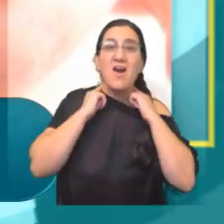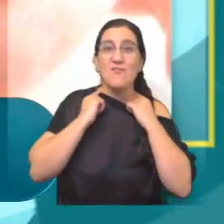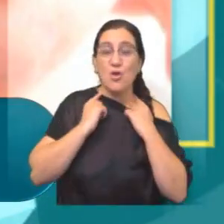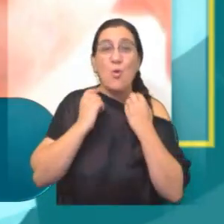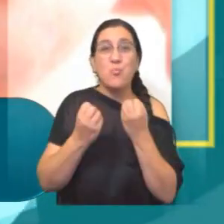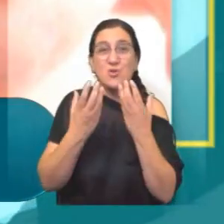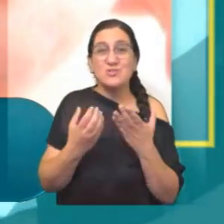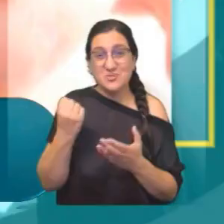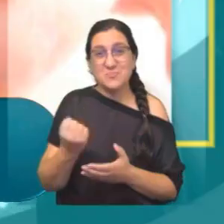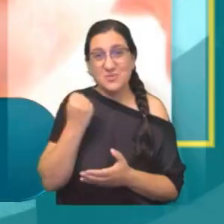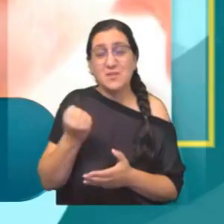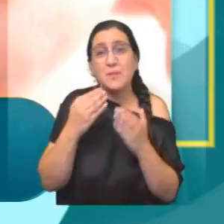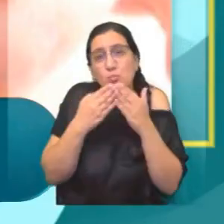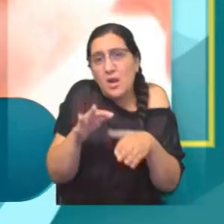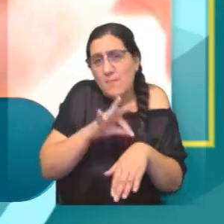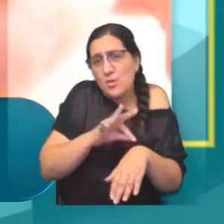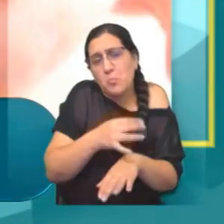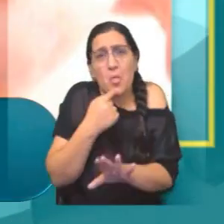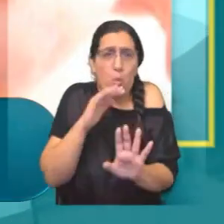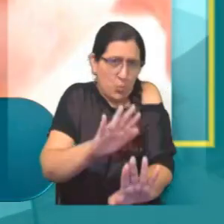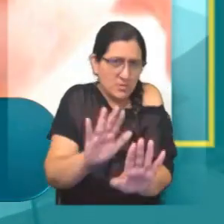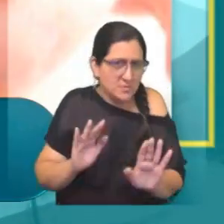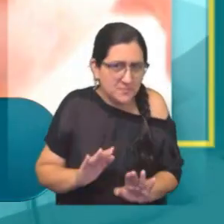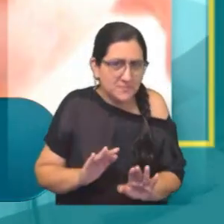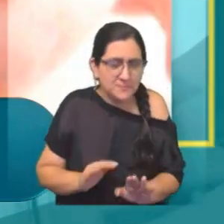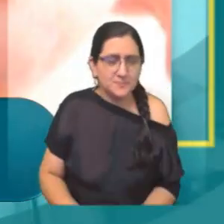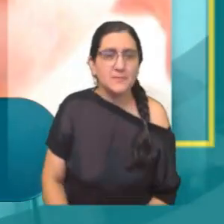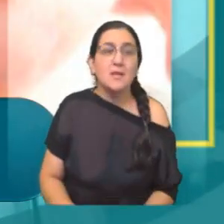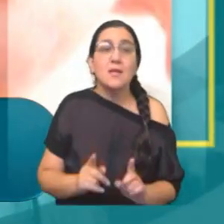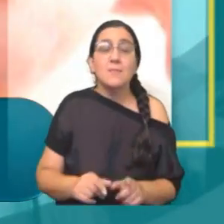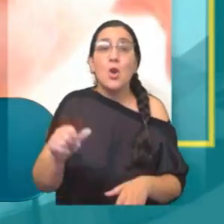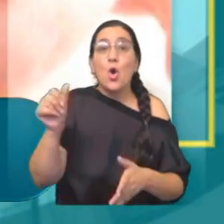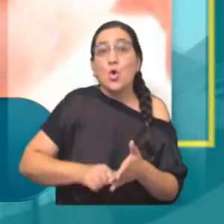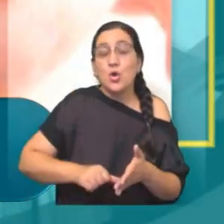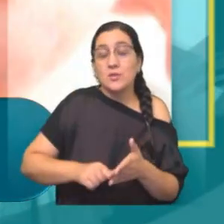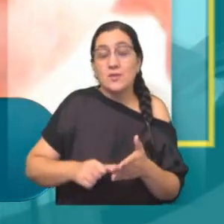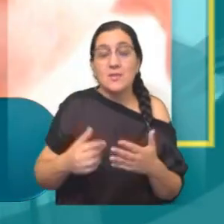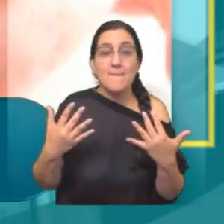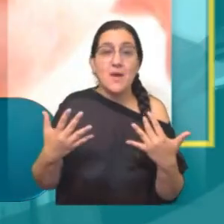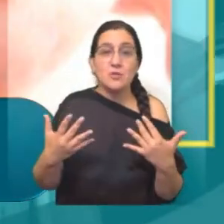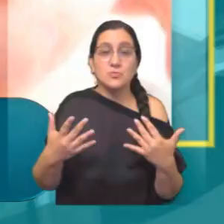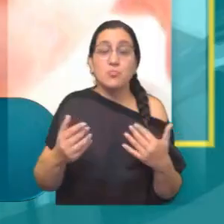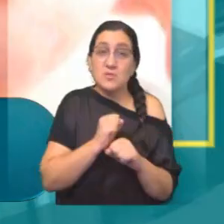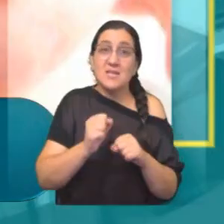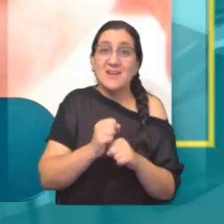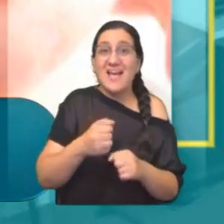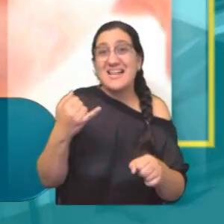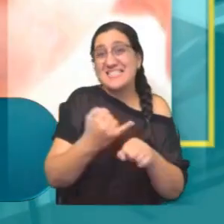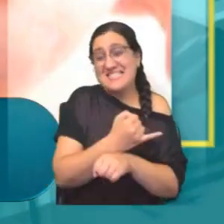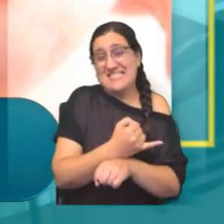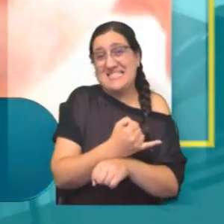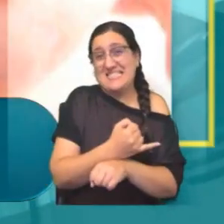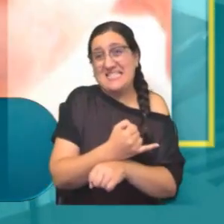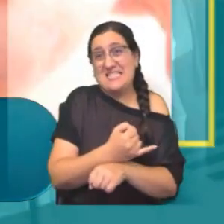importante consultar todo lo que tiene que ver con cortes de la mano. Los cortes de la mano no solo sean, por ejemplo, en accidente de cocina. Nos ha